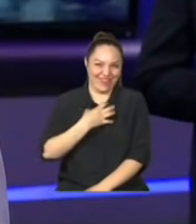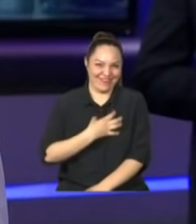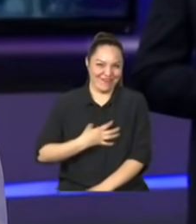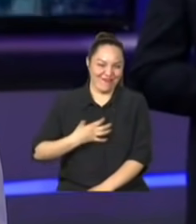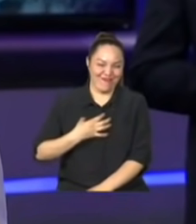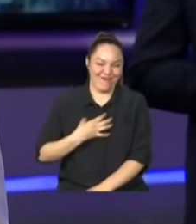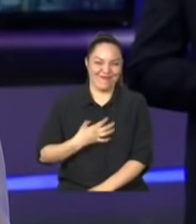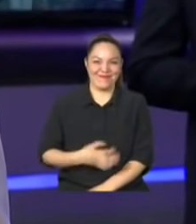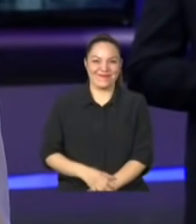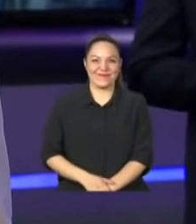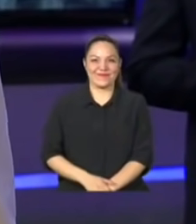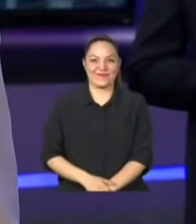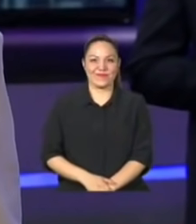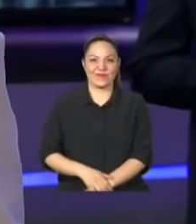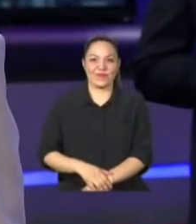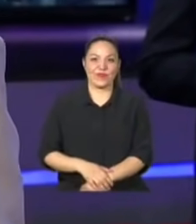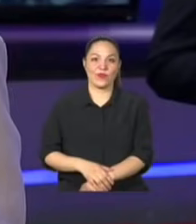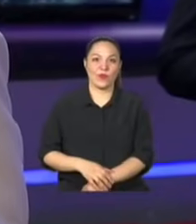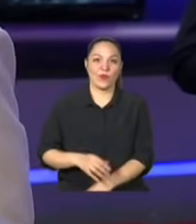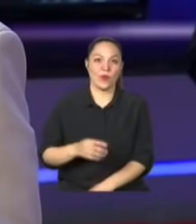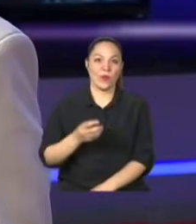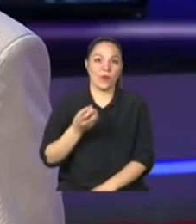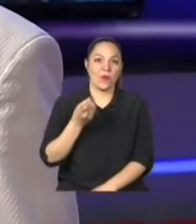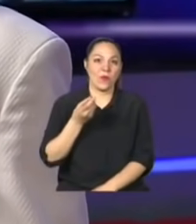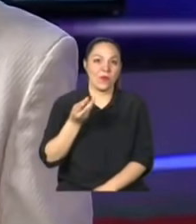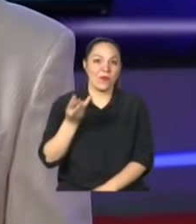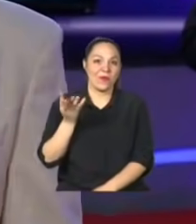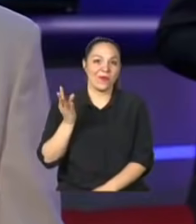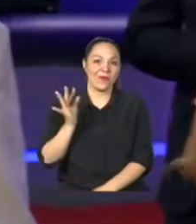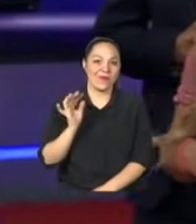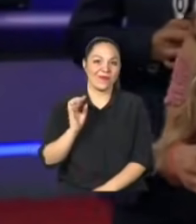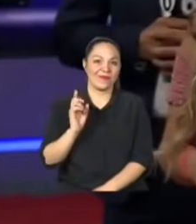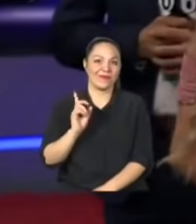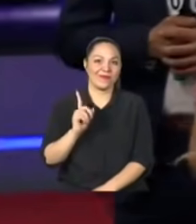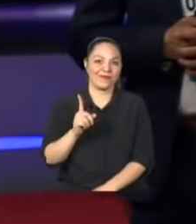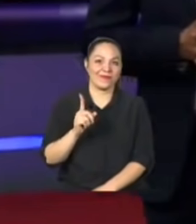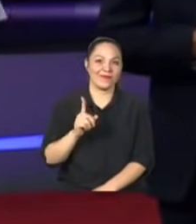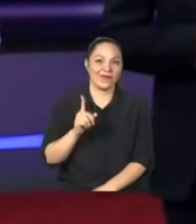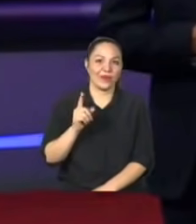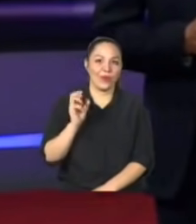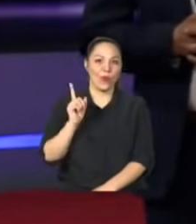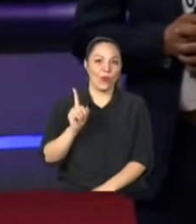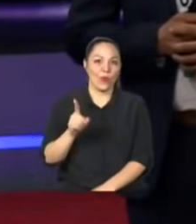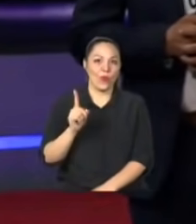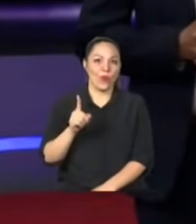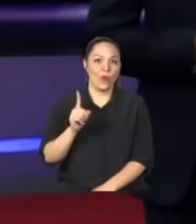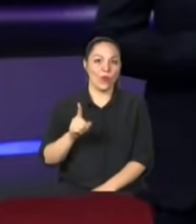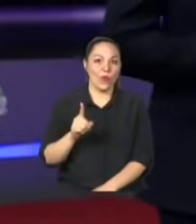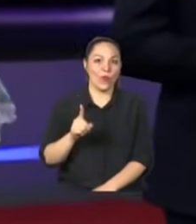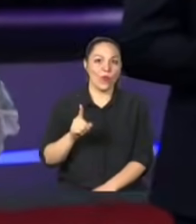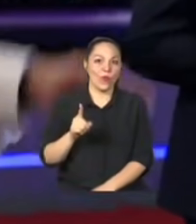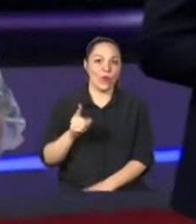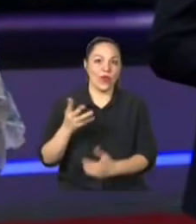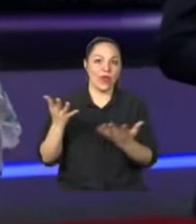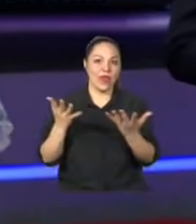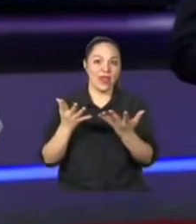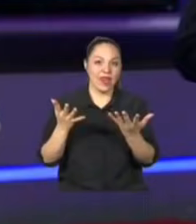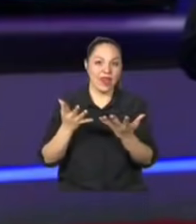Ah, Con una chica, plática y plática, y ella